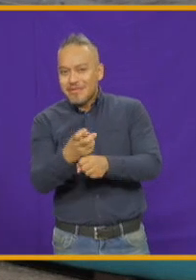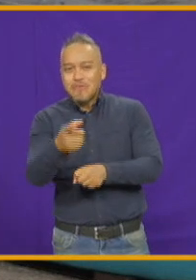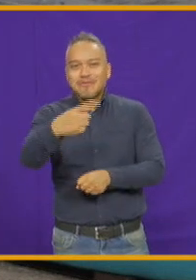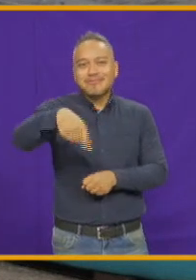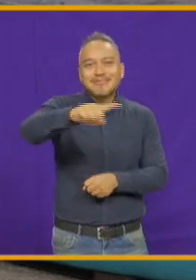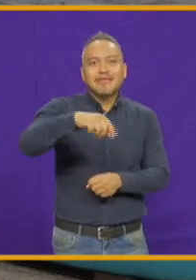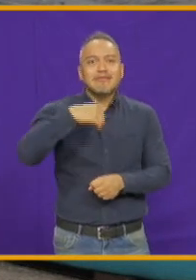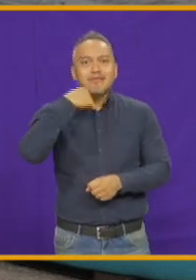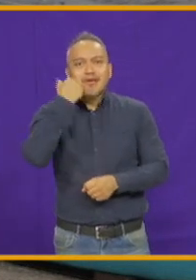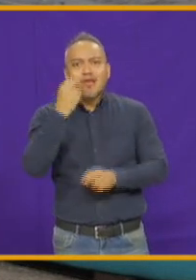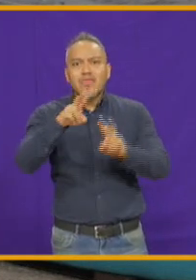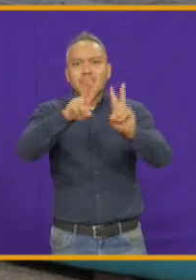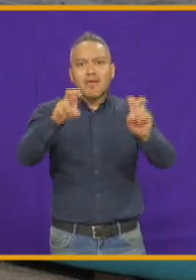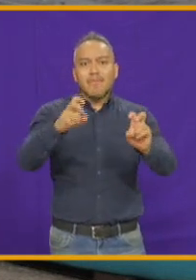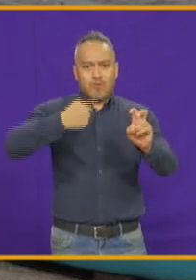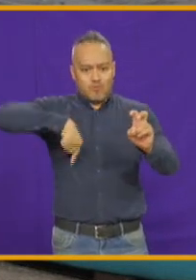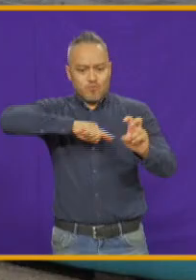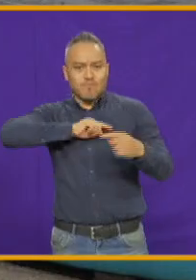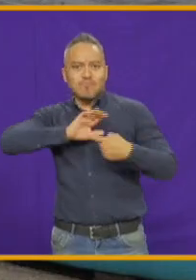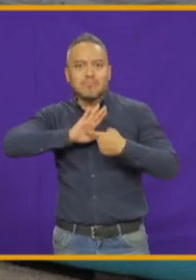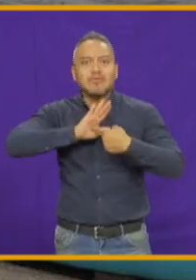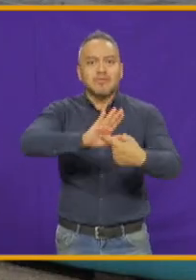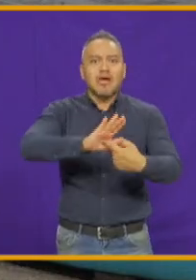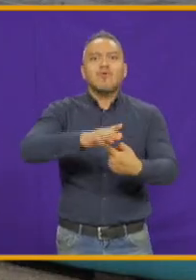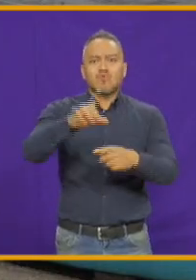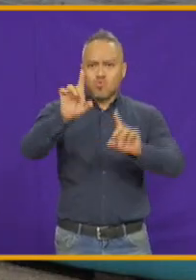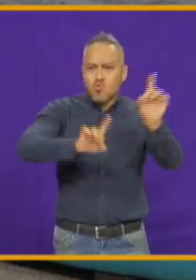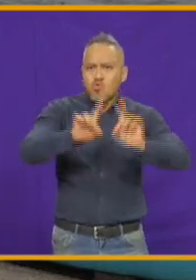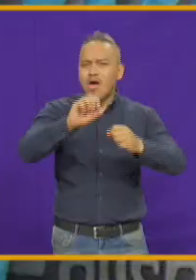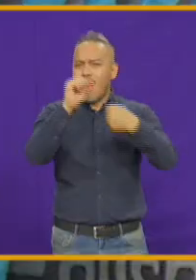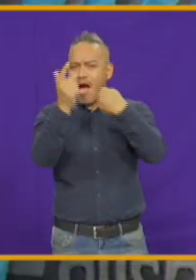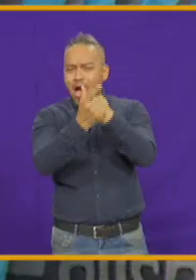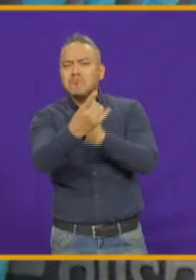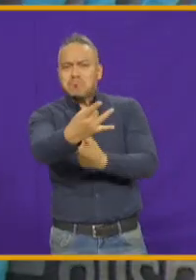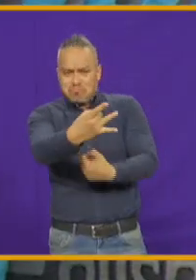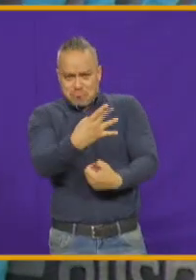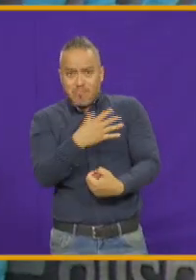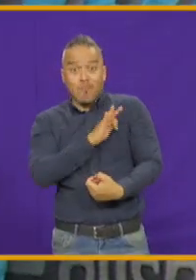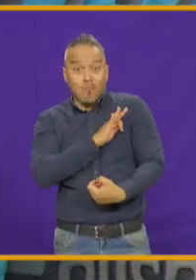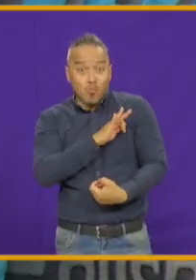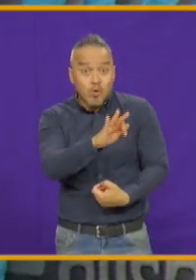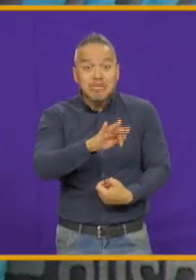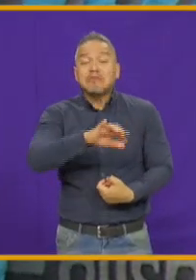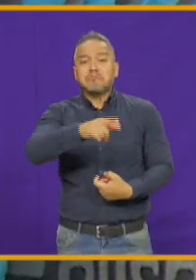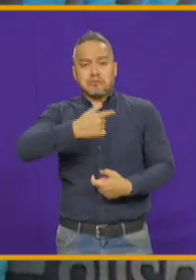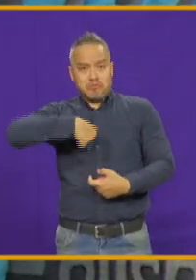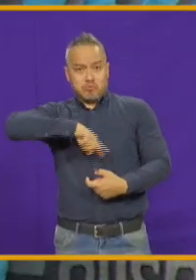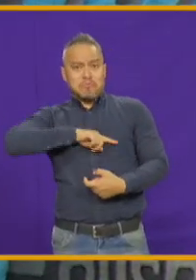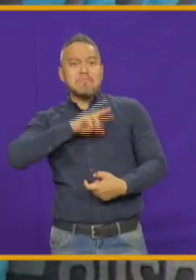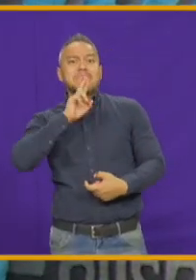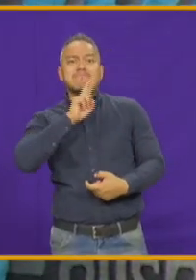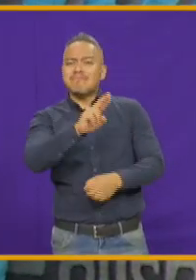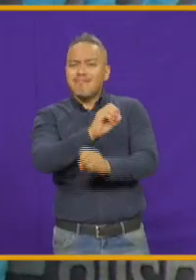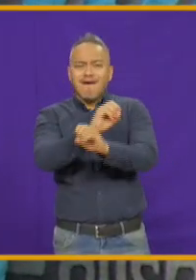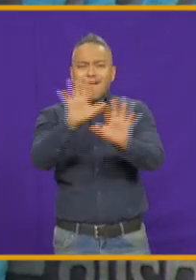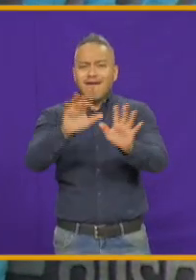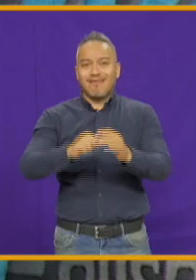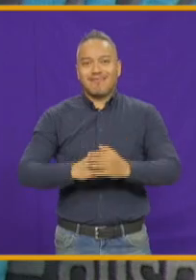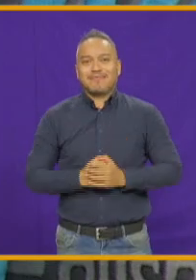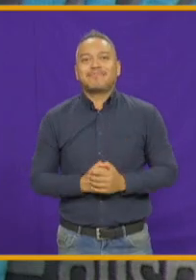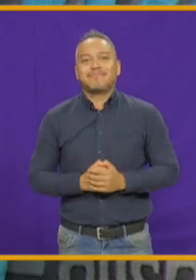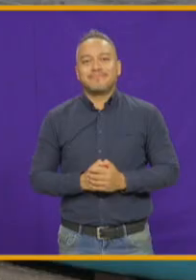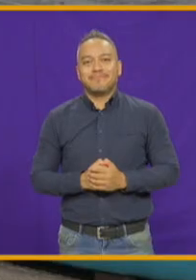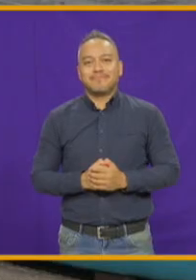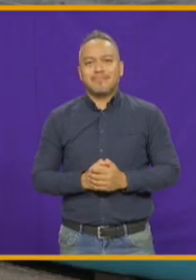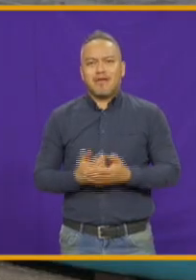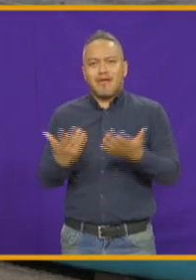de un tema en particular a través de ustedes o en nuestro correo o en nuestro Facebook nos lo hagan saber Y con gusto lo traeremos para acá y